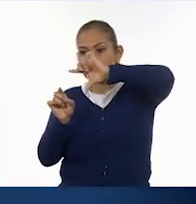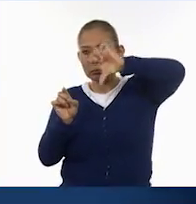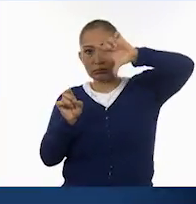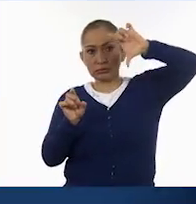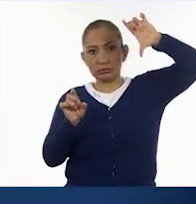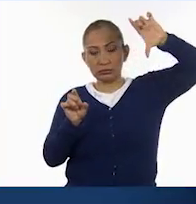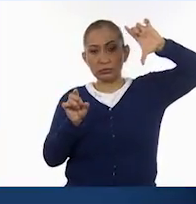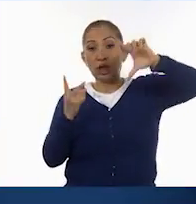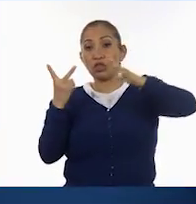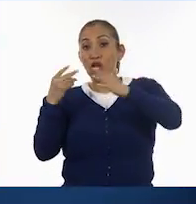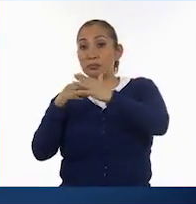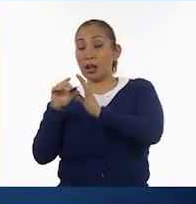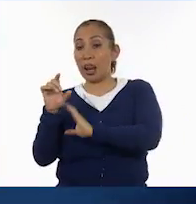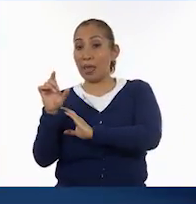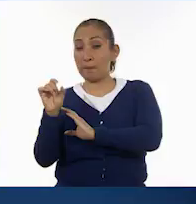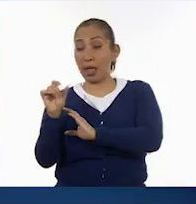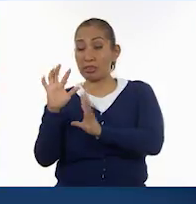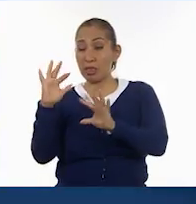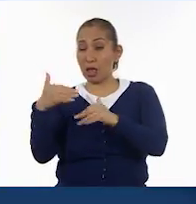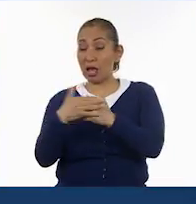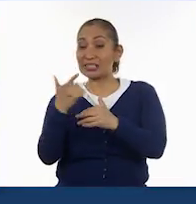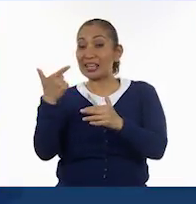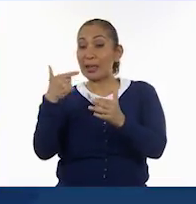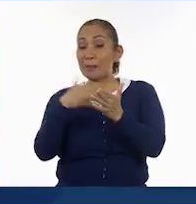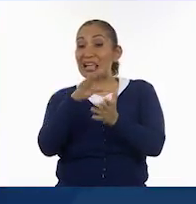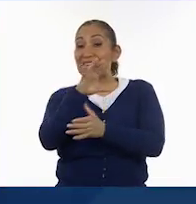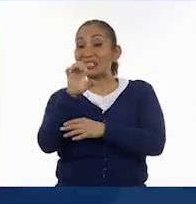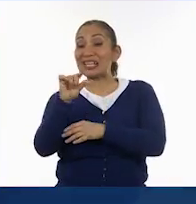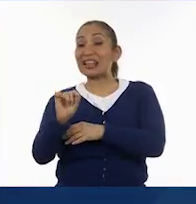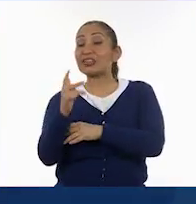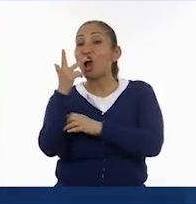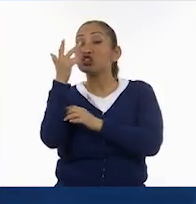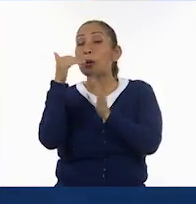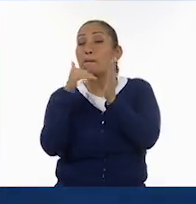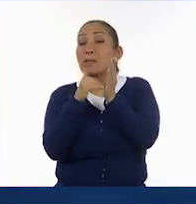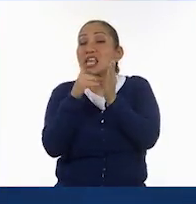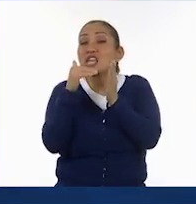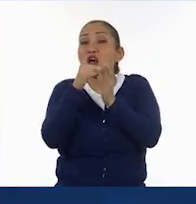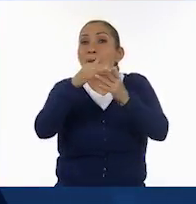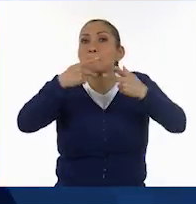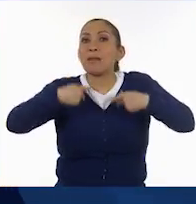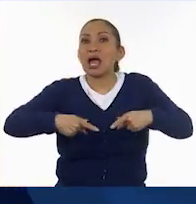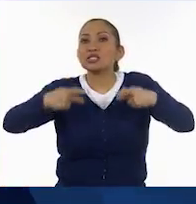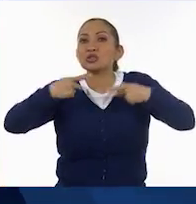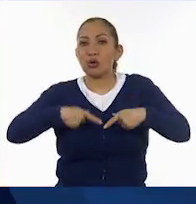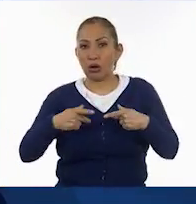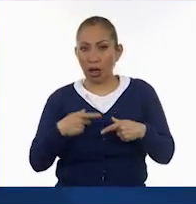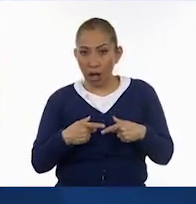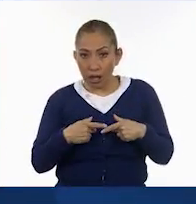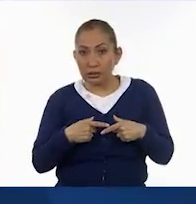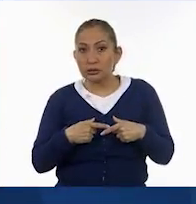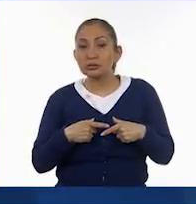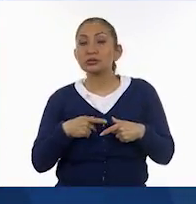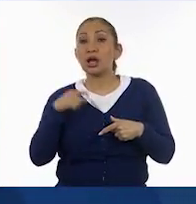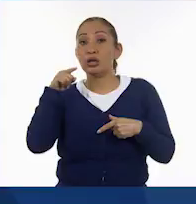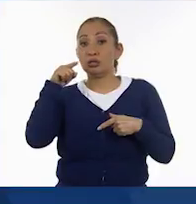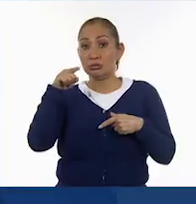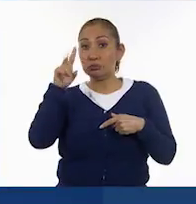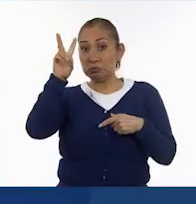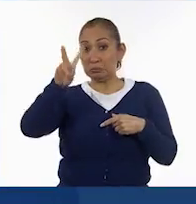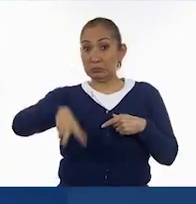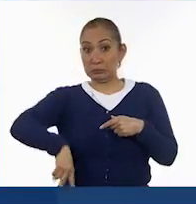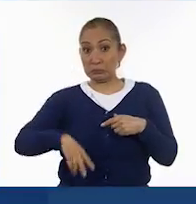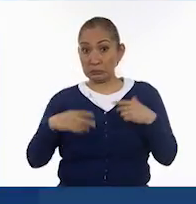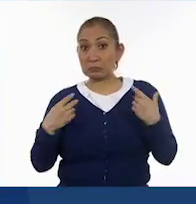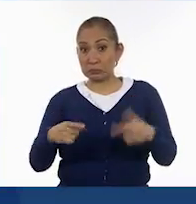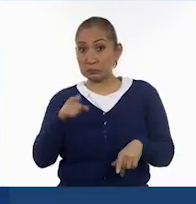estimación en el año del 2020 de 7,578 millones de personas. Entonces, estabas en lo cierto,